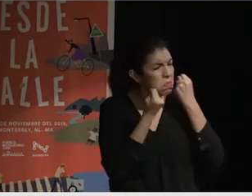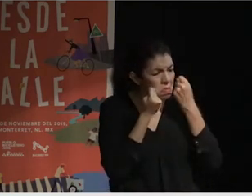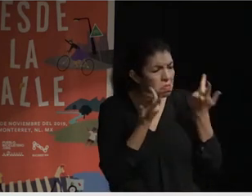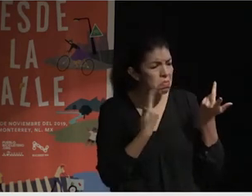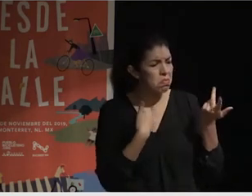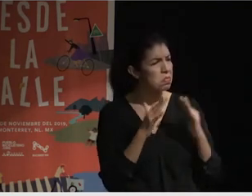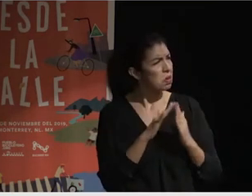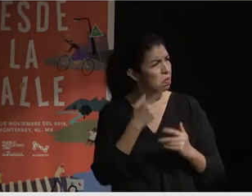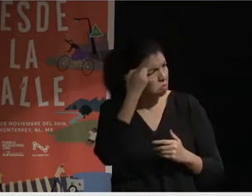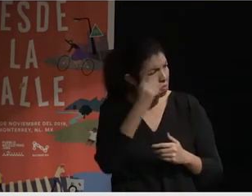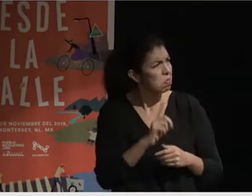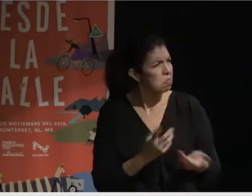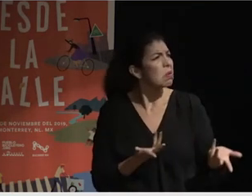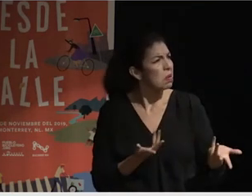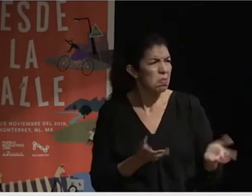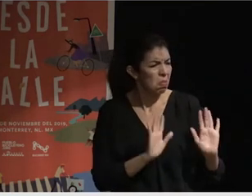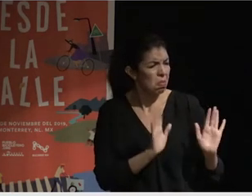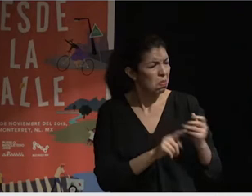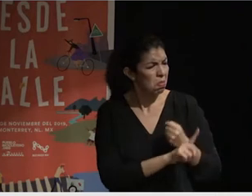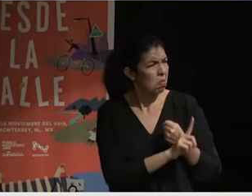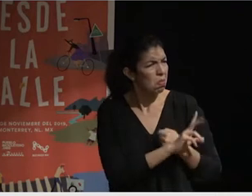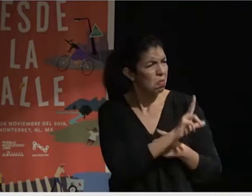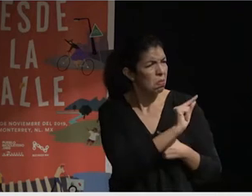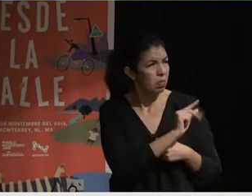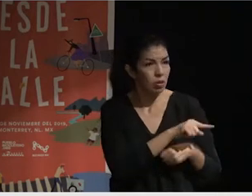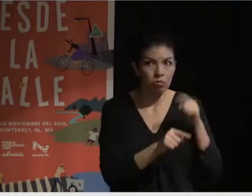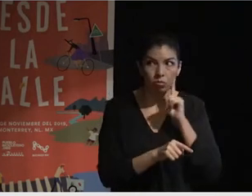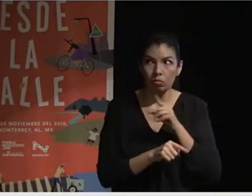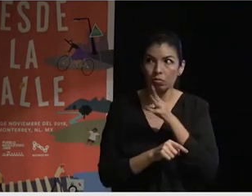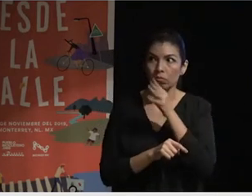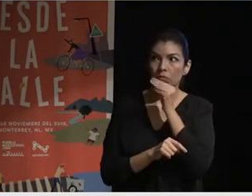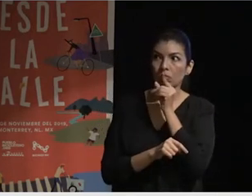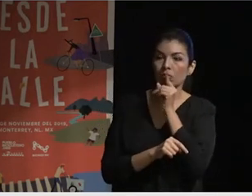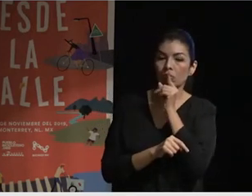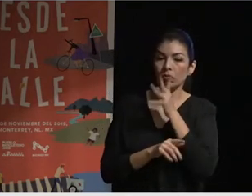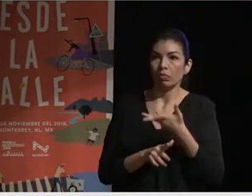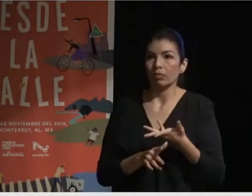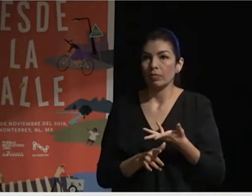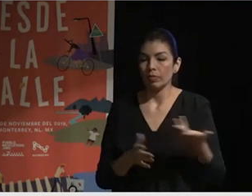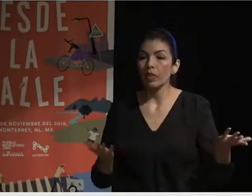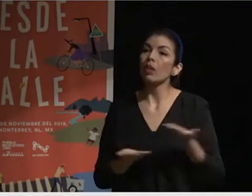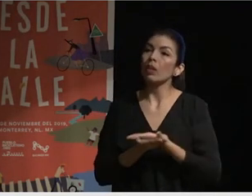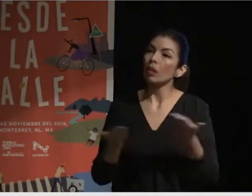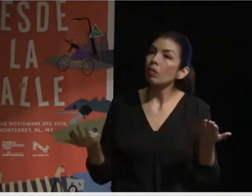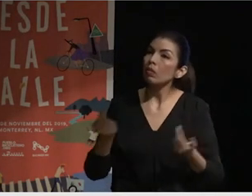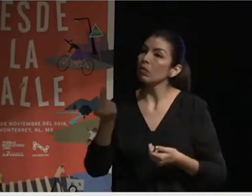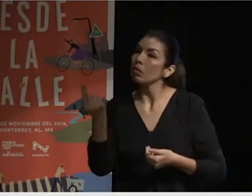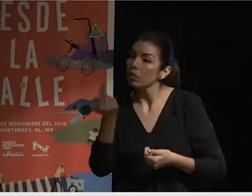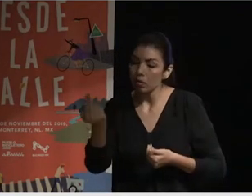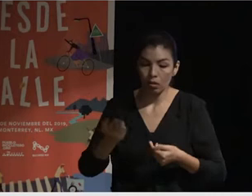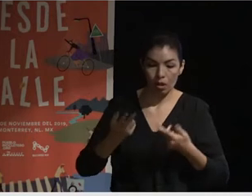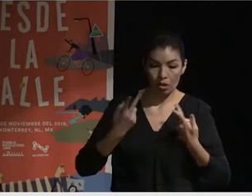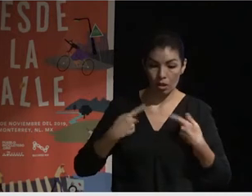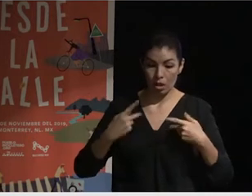¿cómo empezamos a hacer esta nueva organización, estos nuevos procesos de resiliencia a nivel también comunitario? ¿Cómo llegarles?